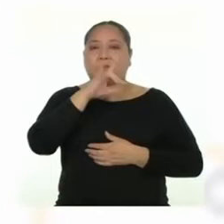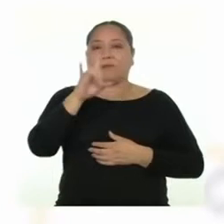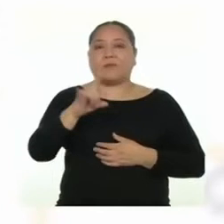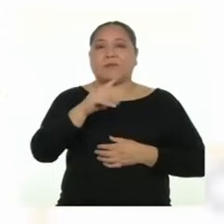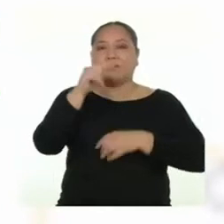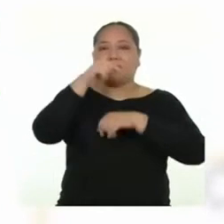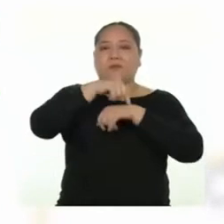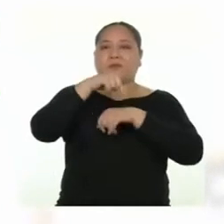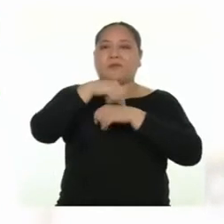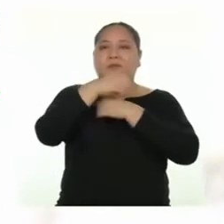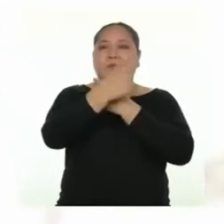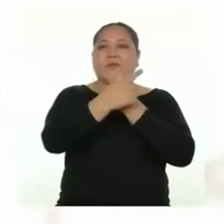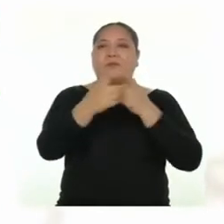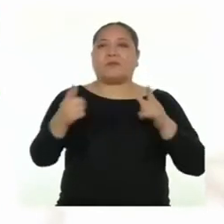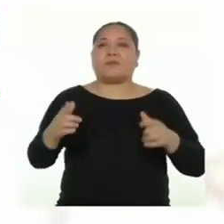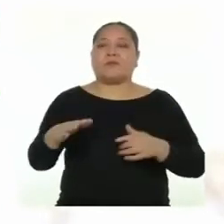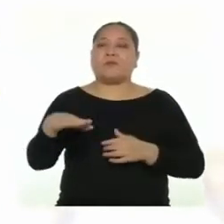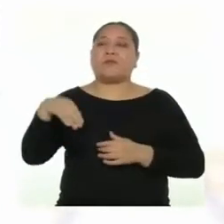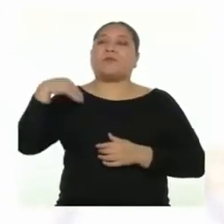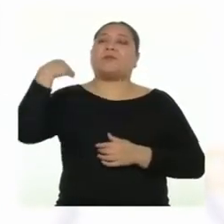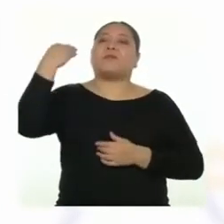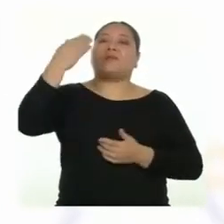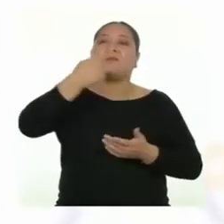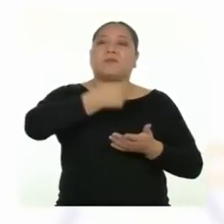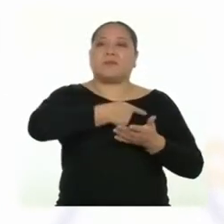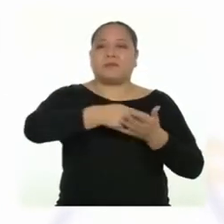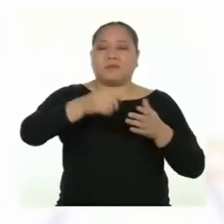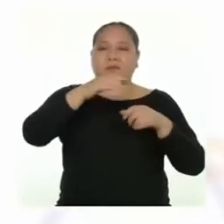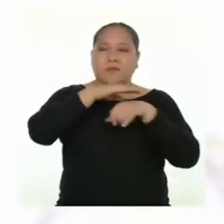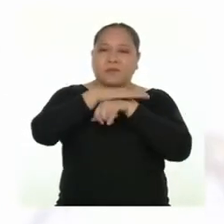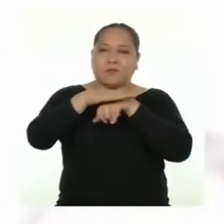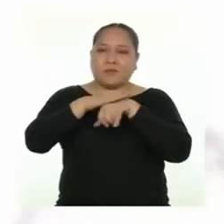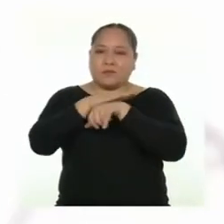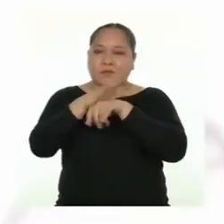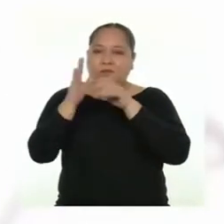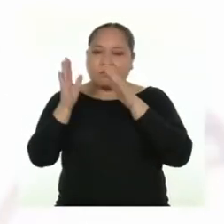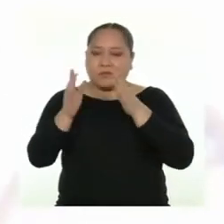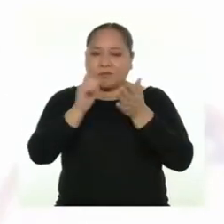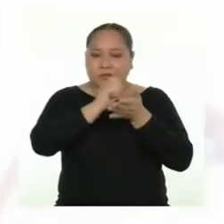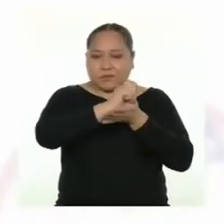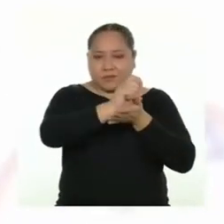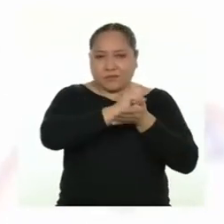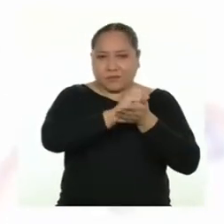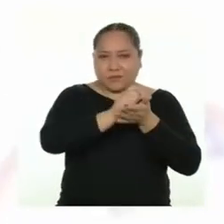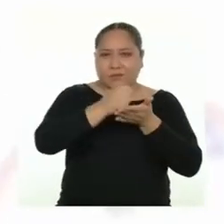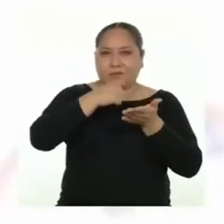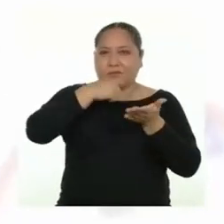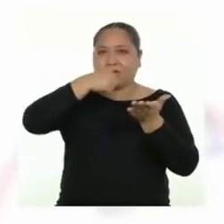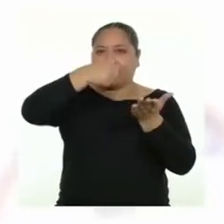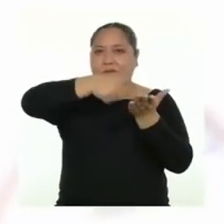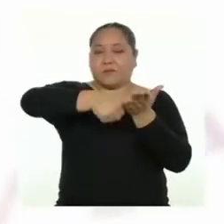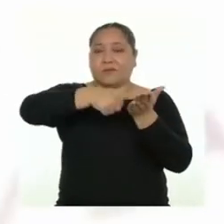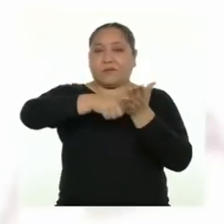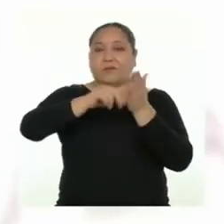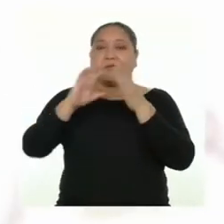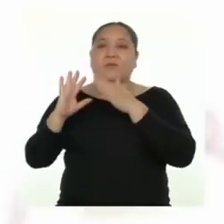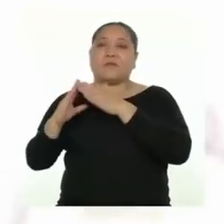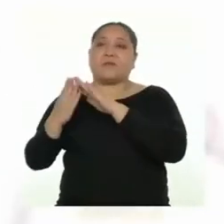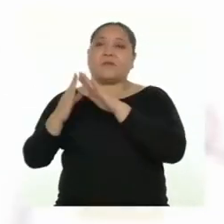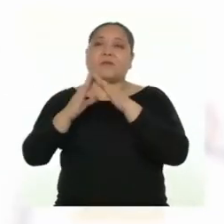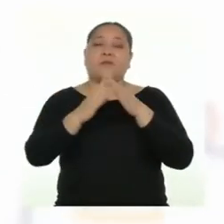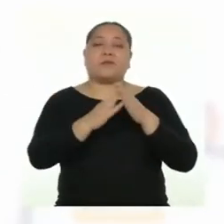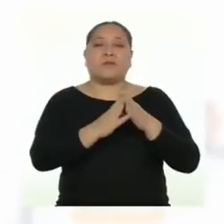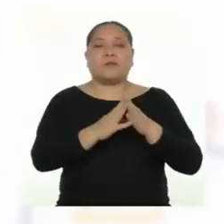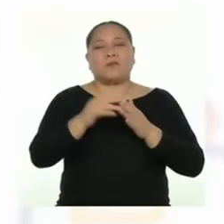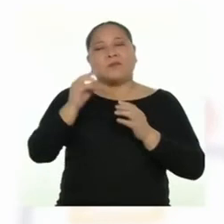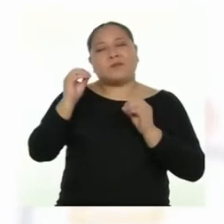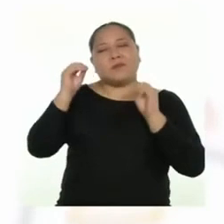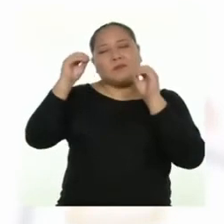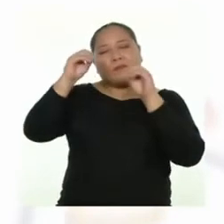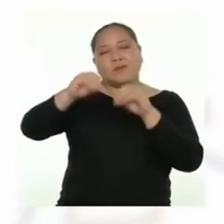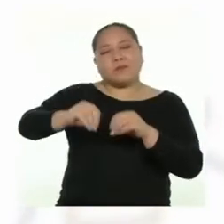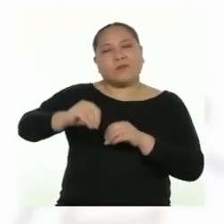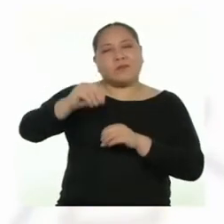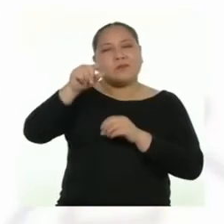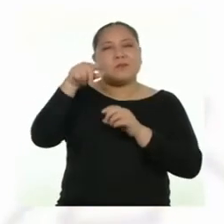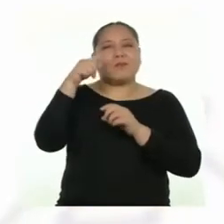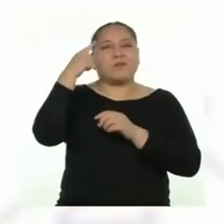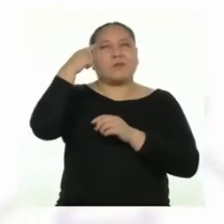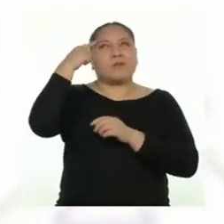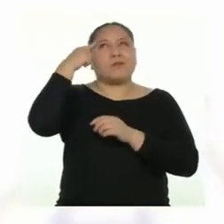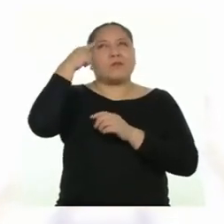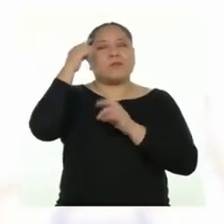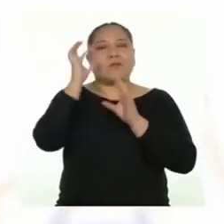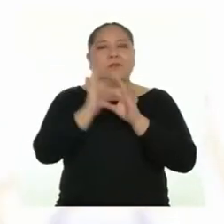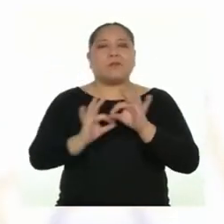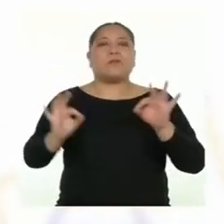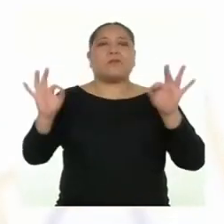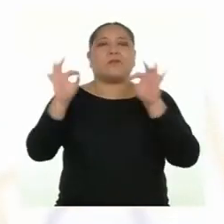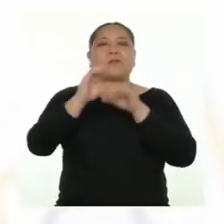del tiempo libre. En la siguiente semana planificaremos y escribiremos una carta a la comunidad para generar conciencia sobre la